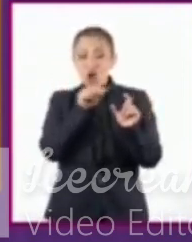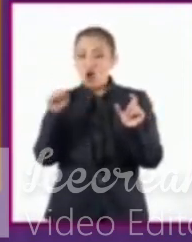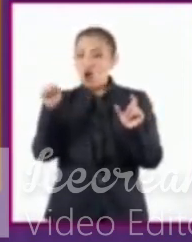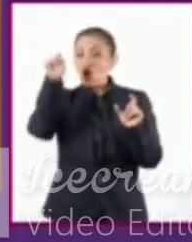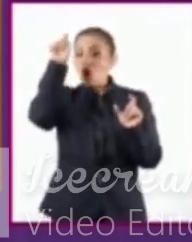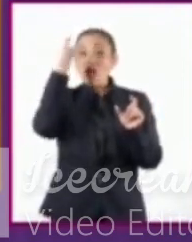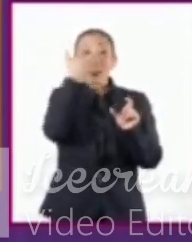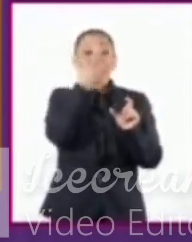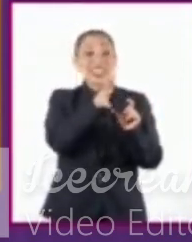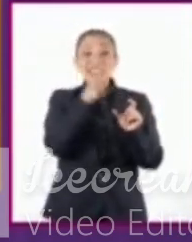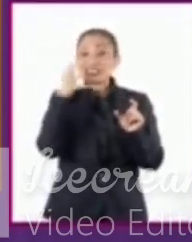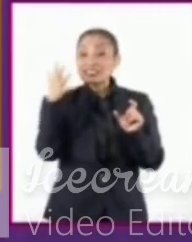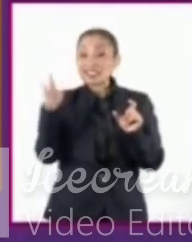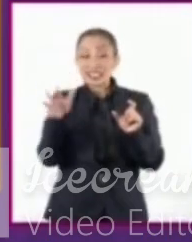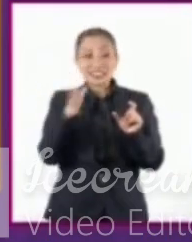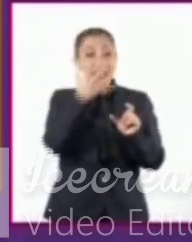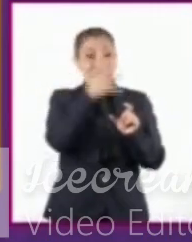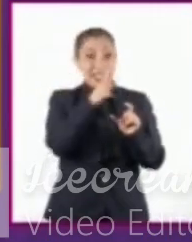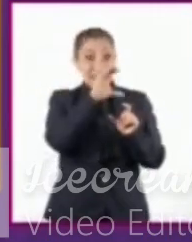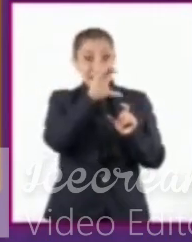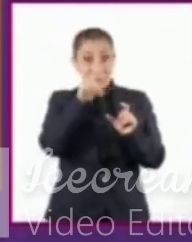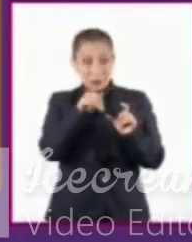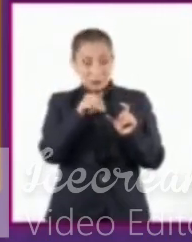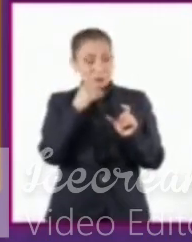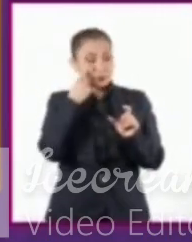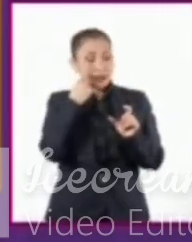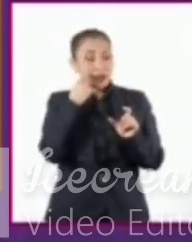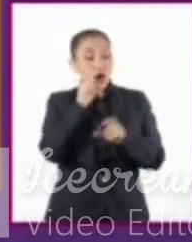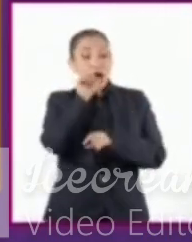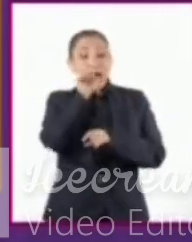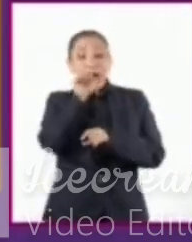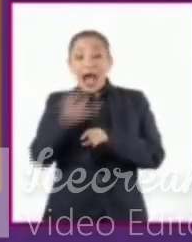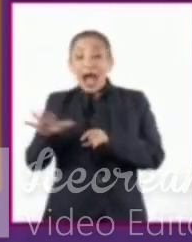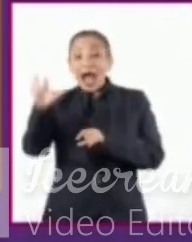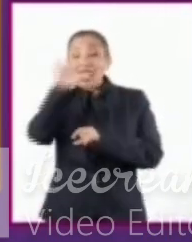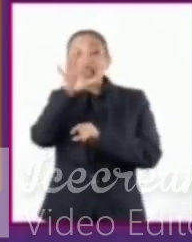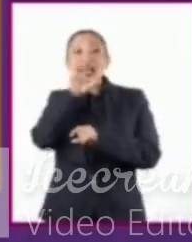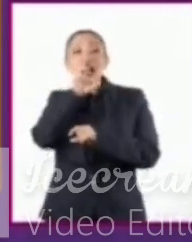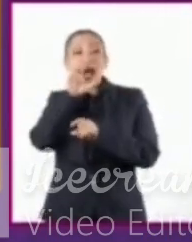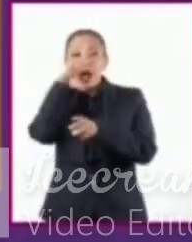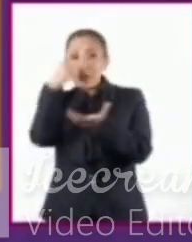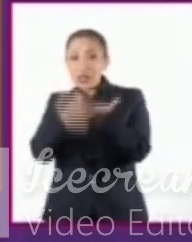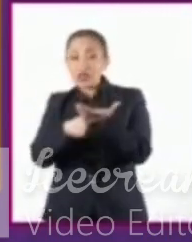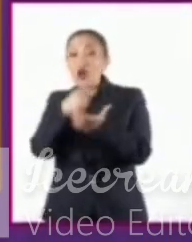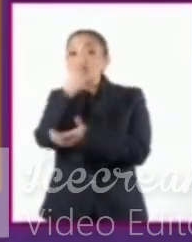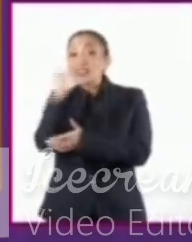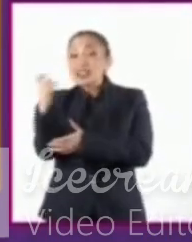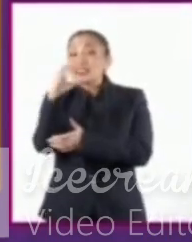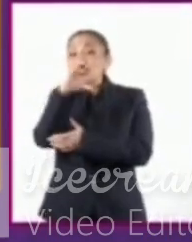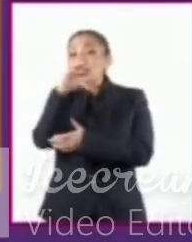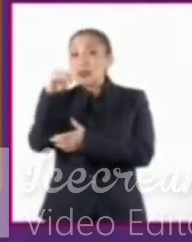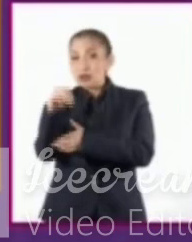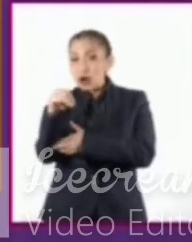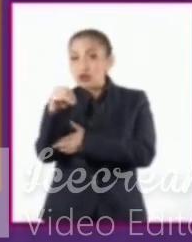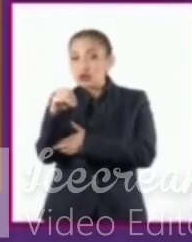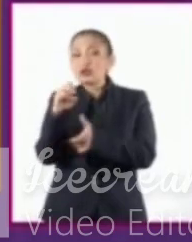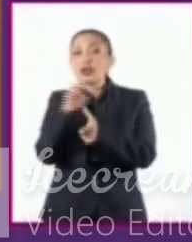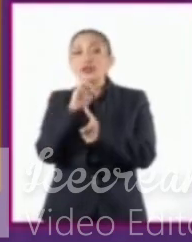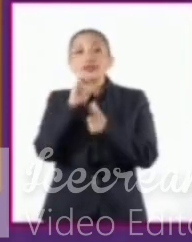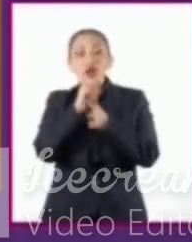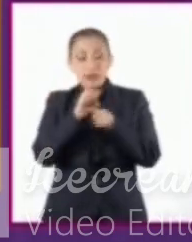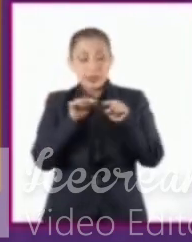10 centímetros. Si nosotros tenemos que el área es igual a 100 centímetros, va a